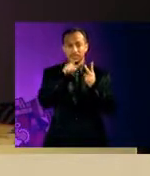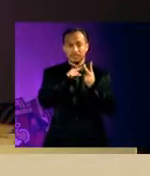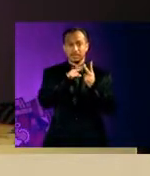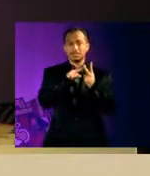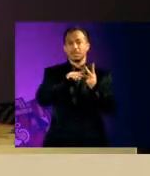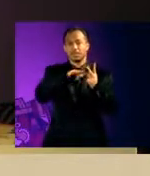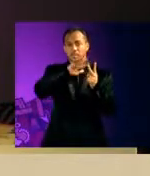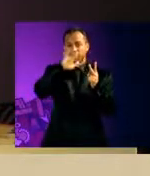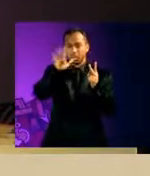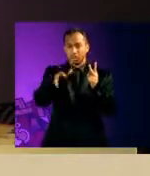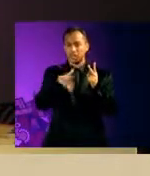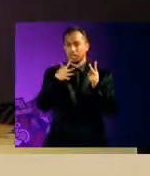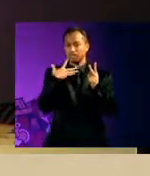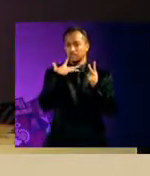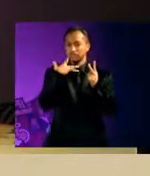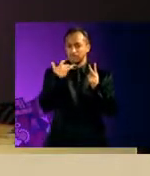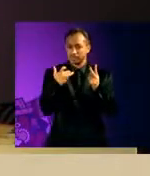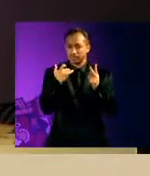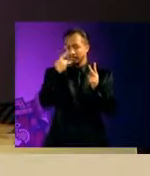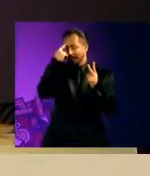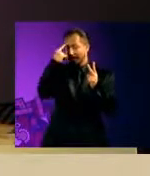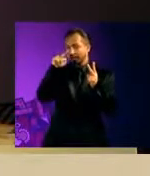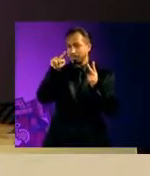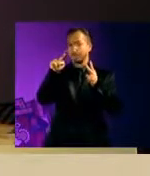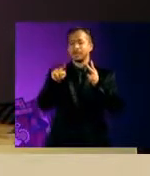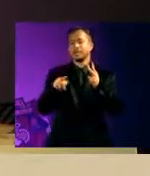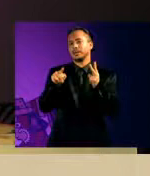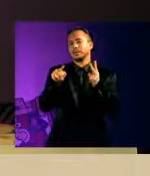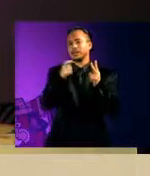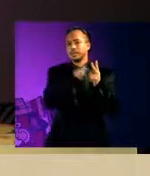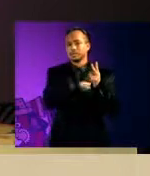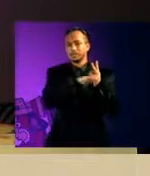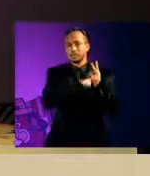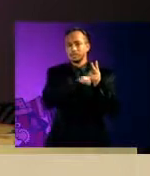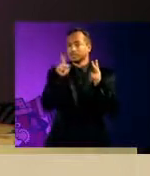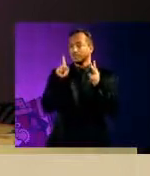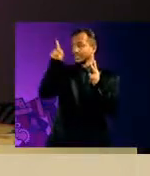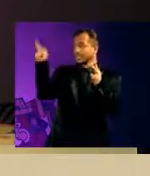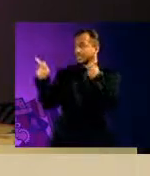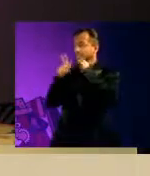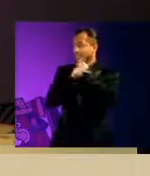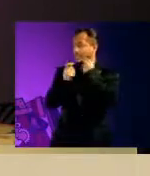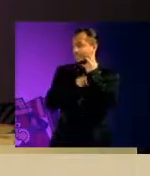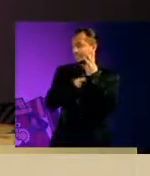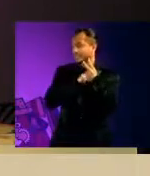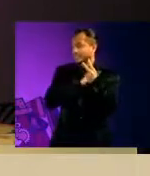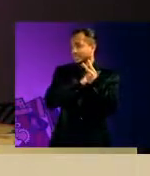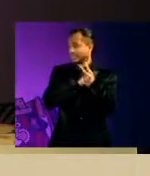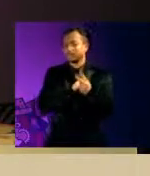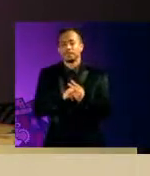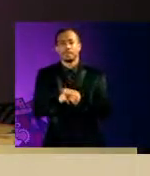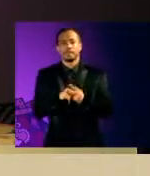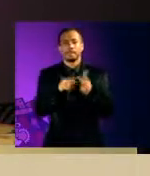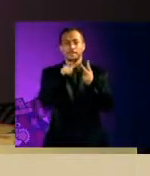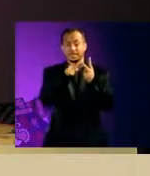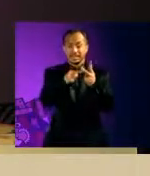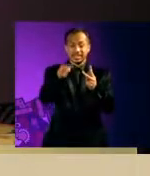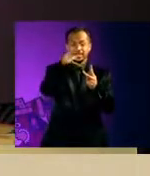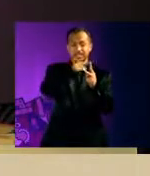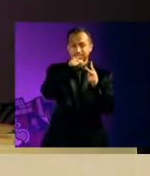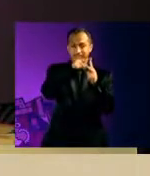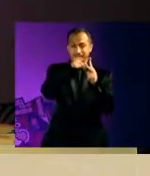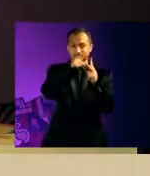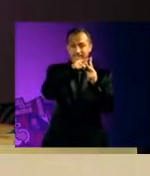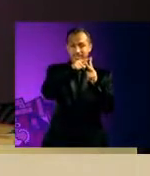españa en españa no el ninguneado no y entonces y el otro es acusado